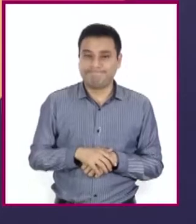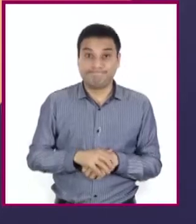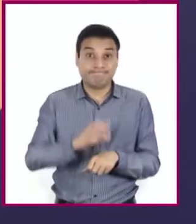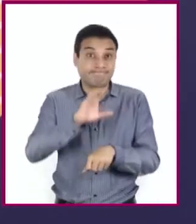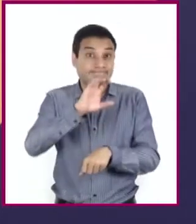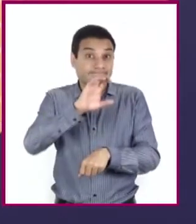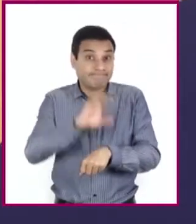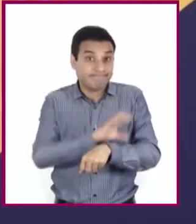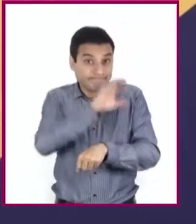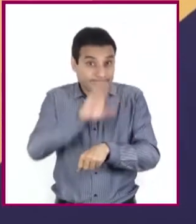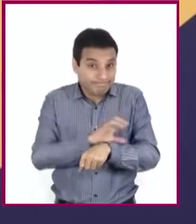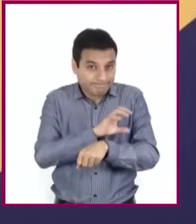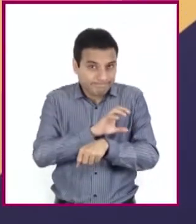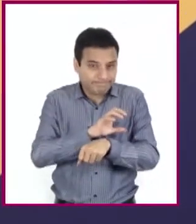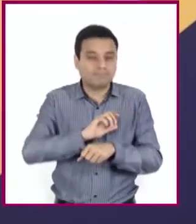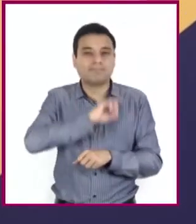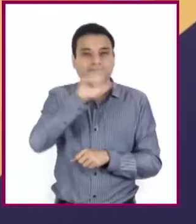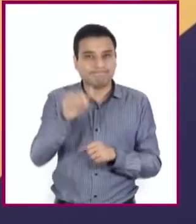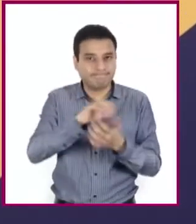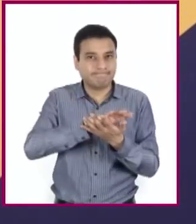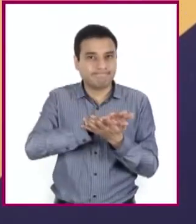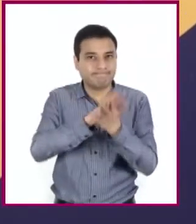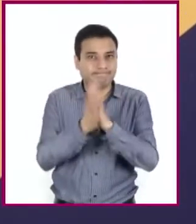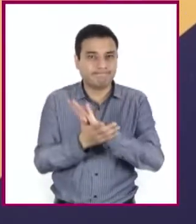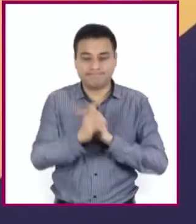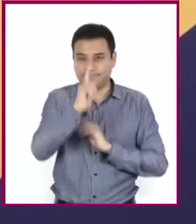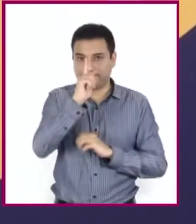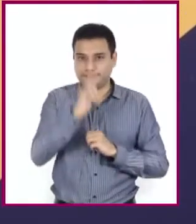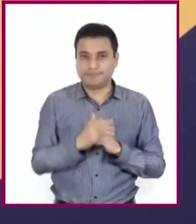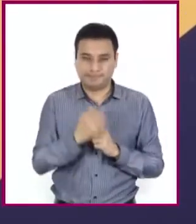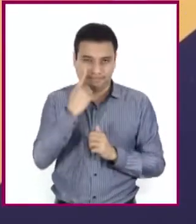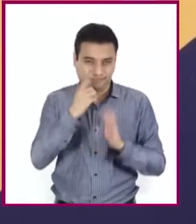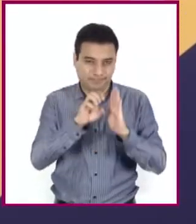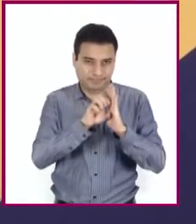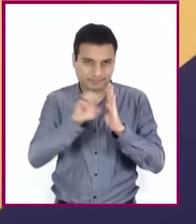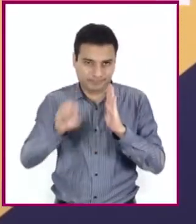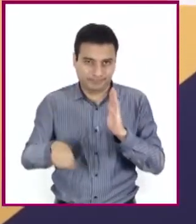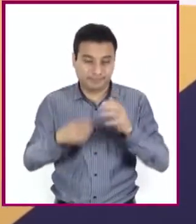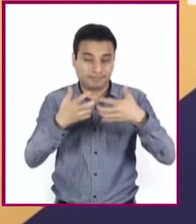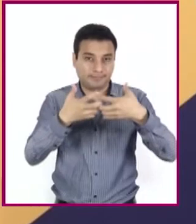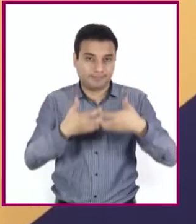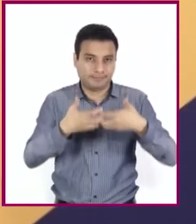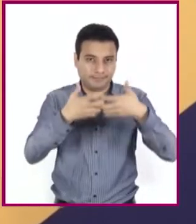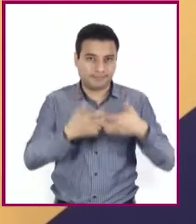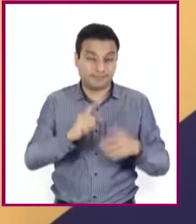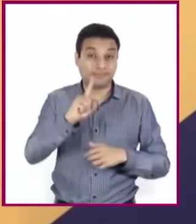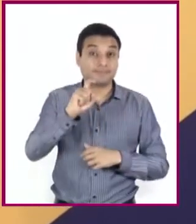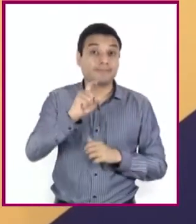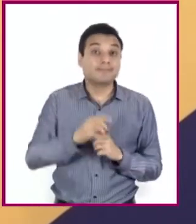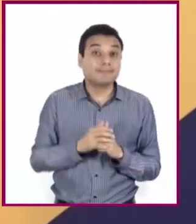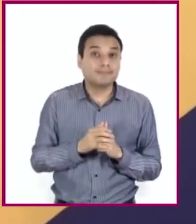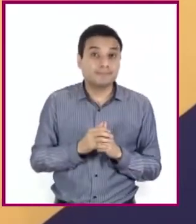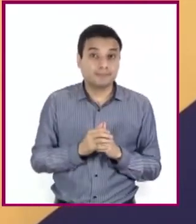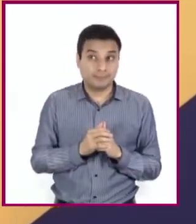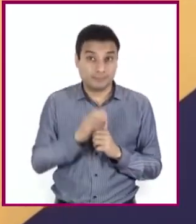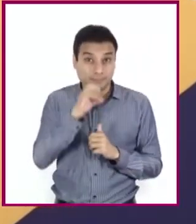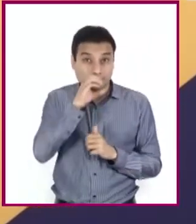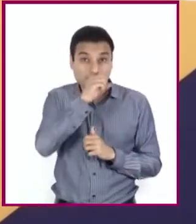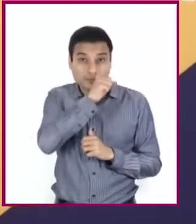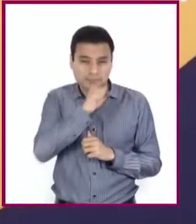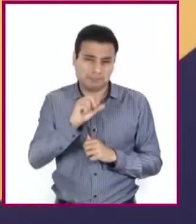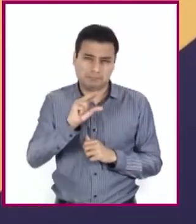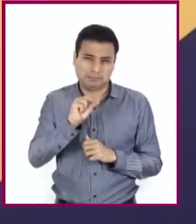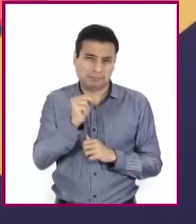el caso de las centrales hidroeléctricas pudimos observar que no necesitan calor, ya que este tipo de centrales son